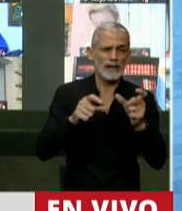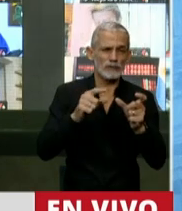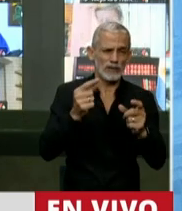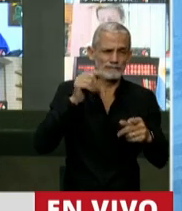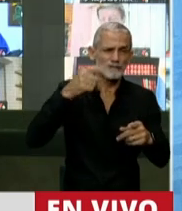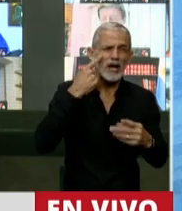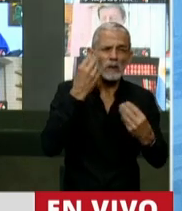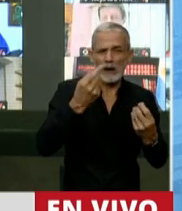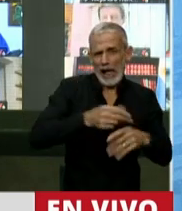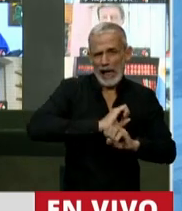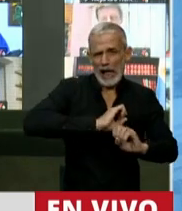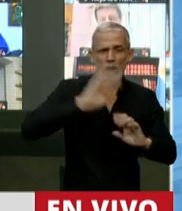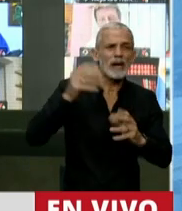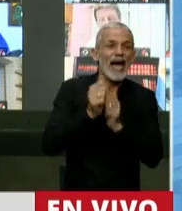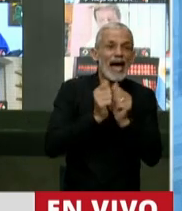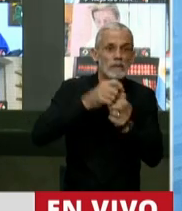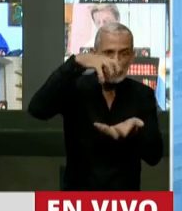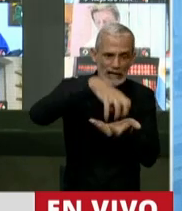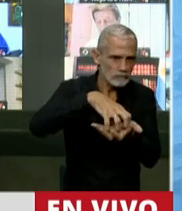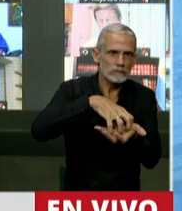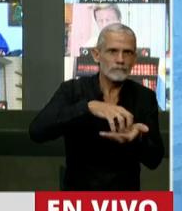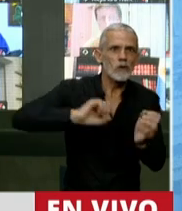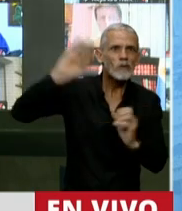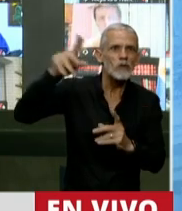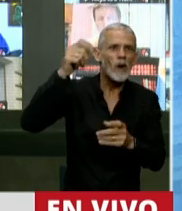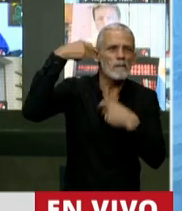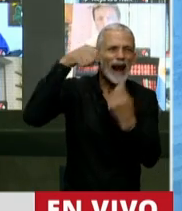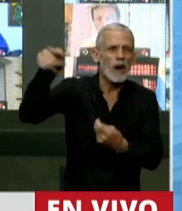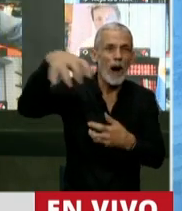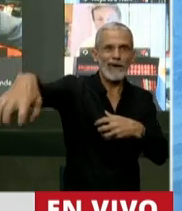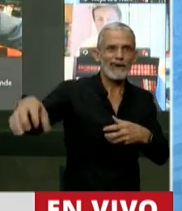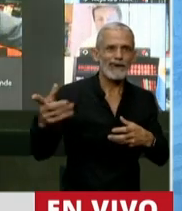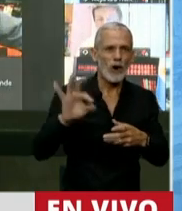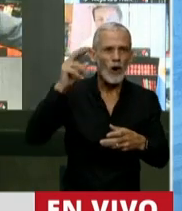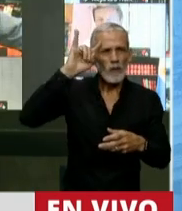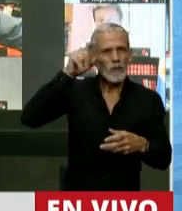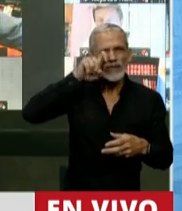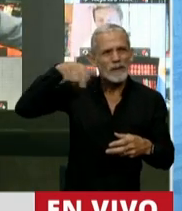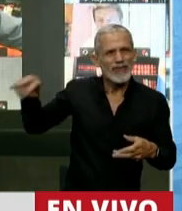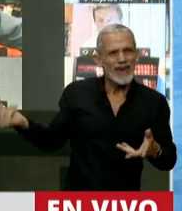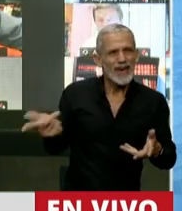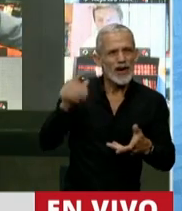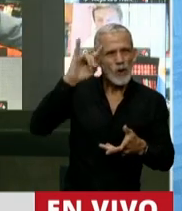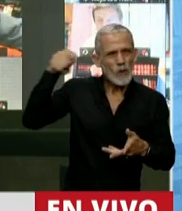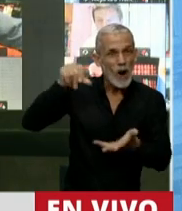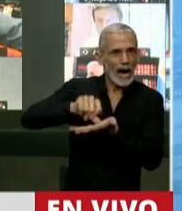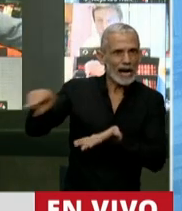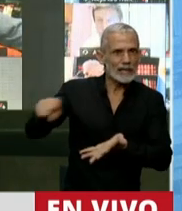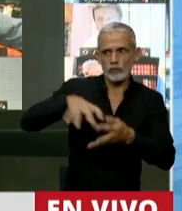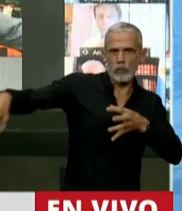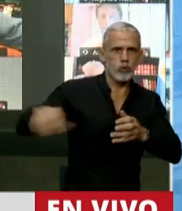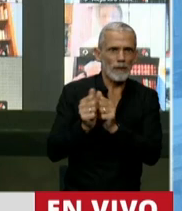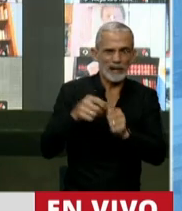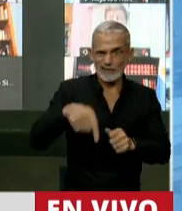erradicar sus empresas en asunción del paraguay o en montevideo señor